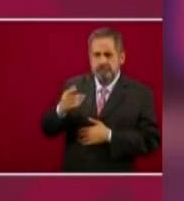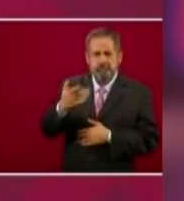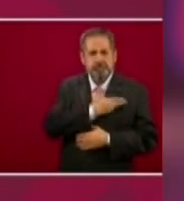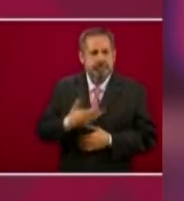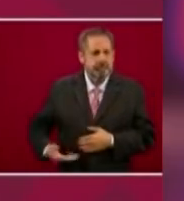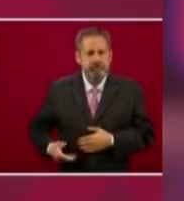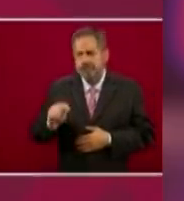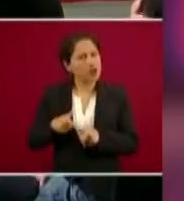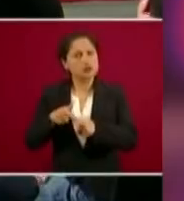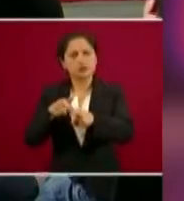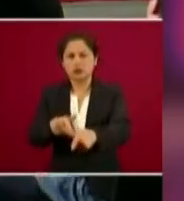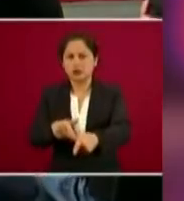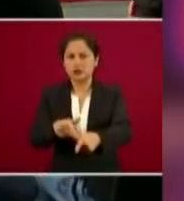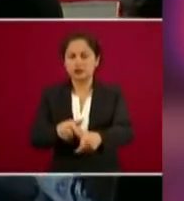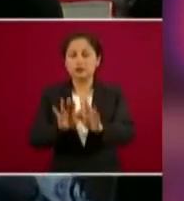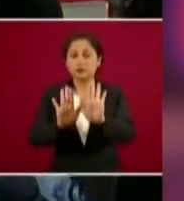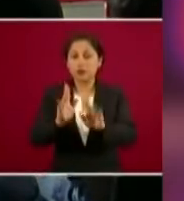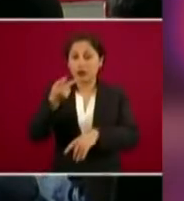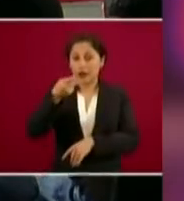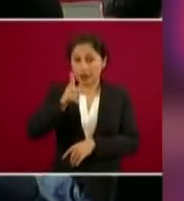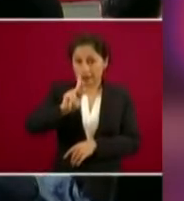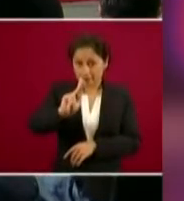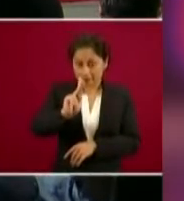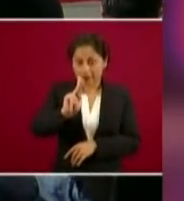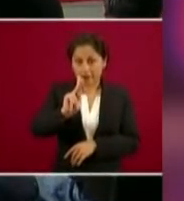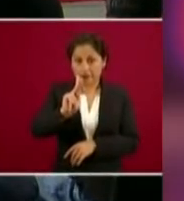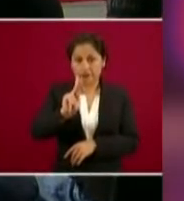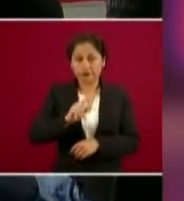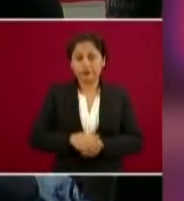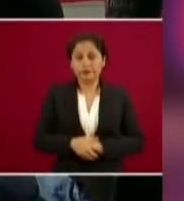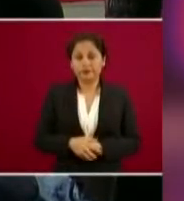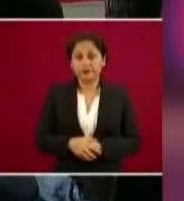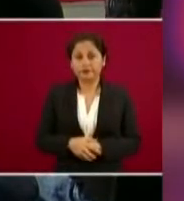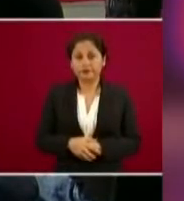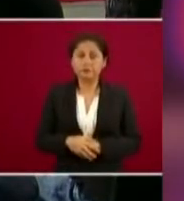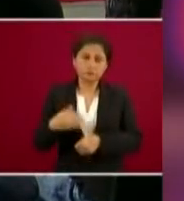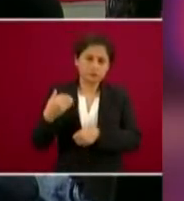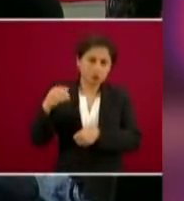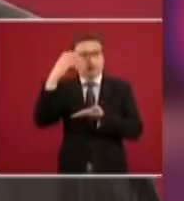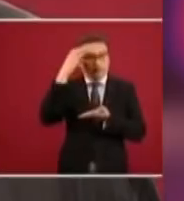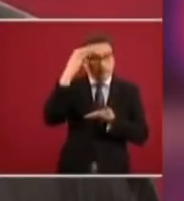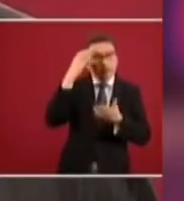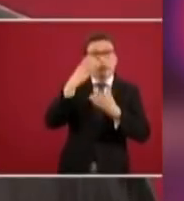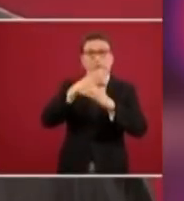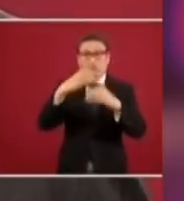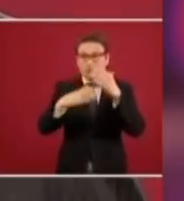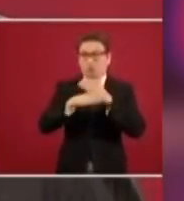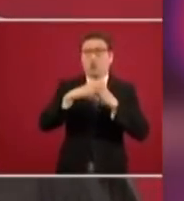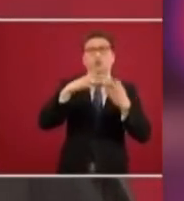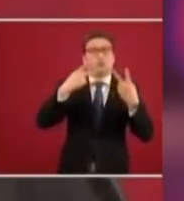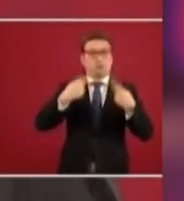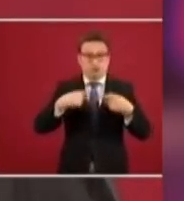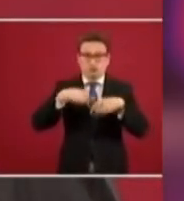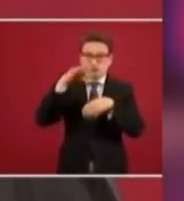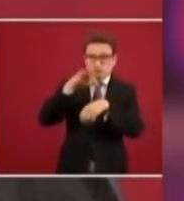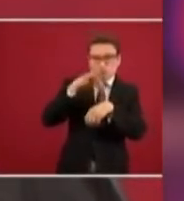seria, yo diría más consistente con los estándares internacionales. Todavía hay contradicciones,